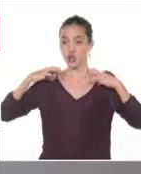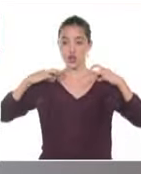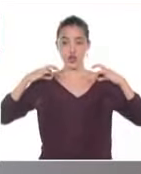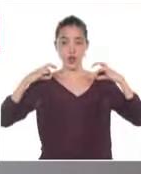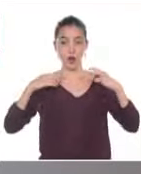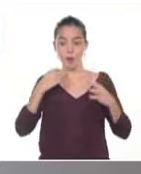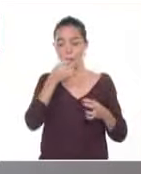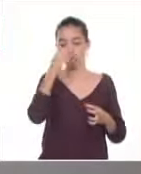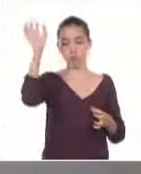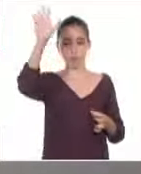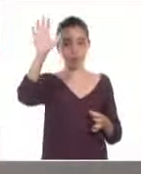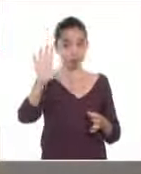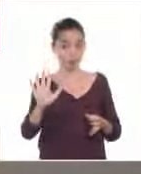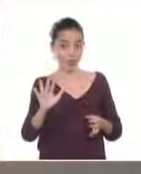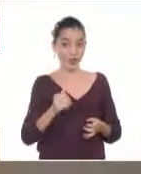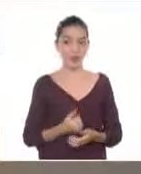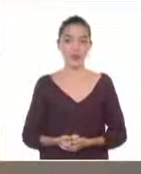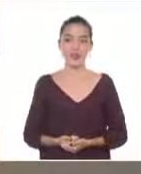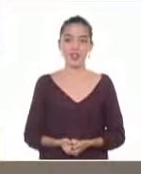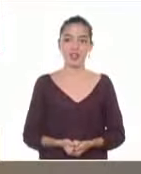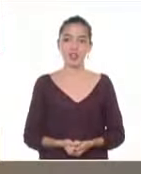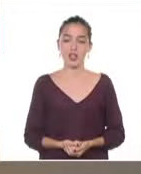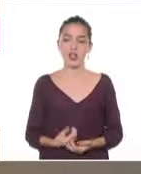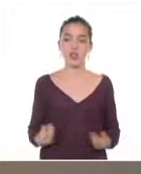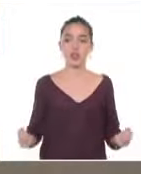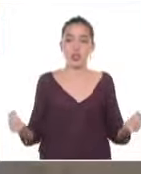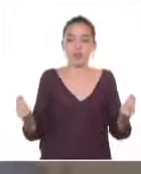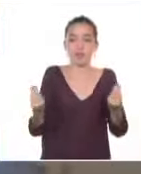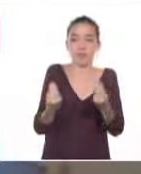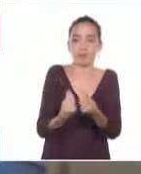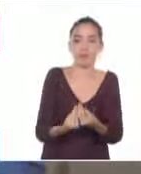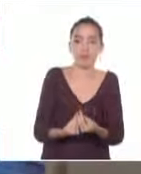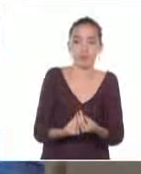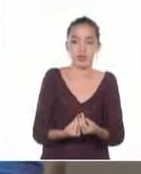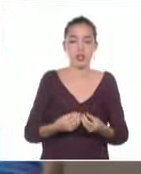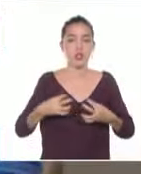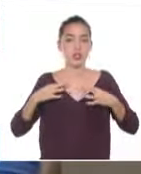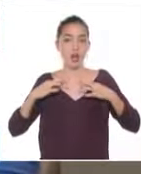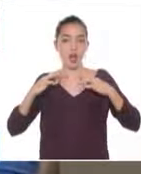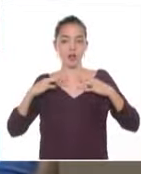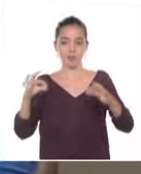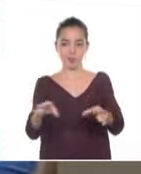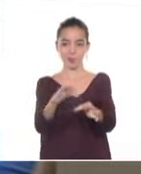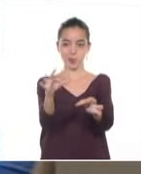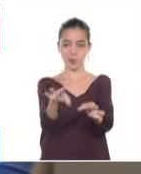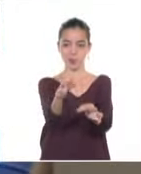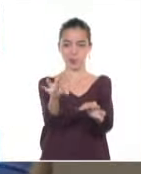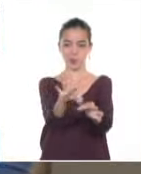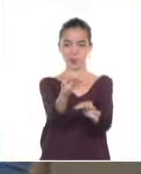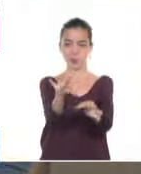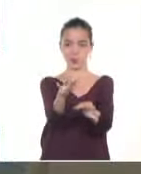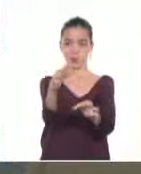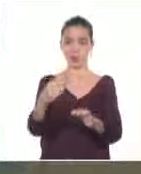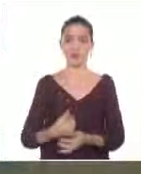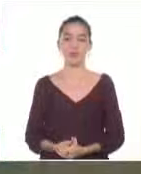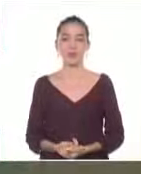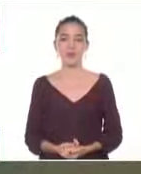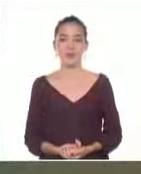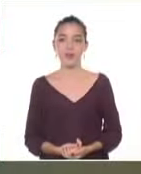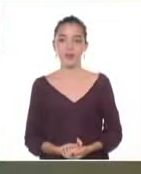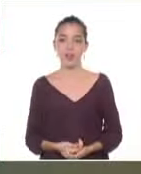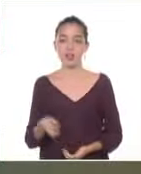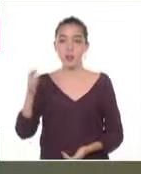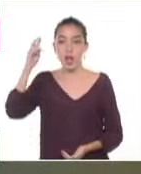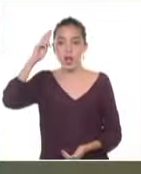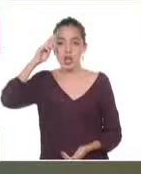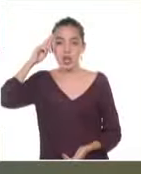mezclan tradición y modernidad con piezas confeccionadas a mano. El evento es un espacio para reconocer y ampliar el